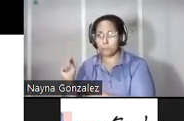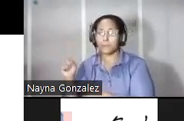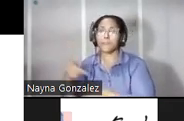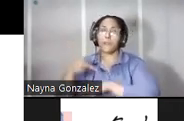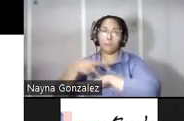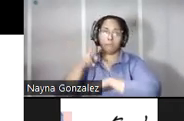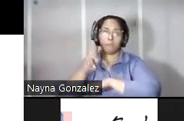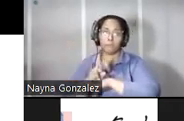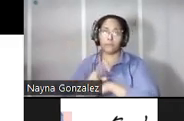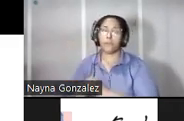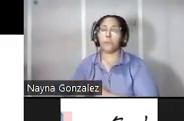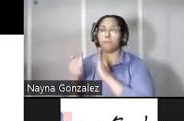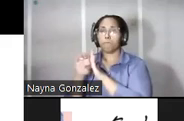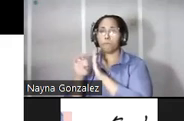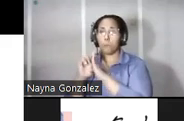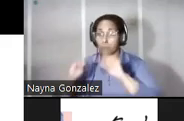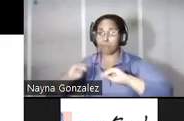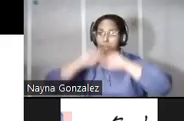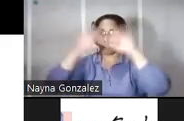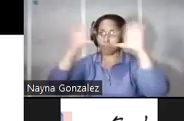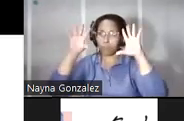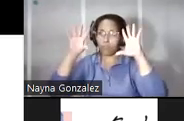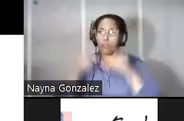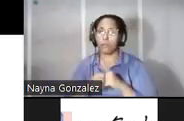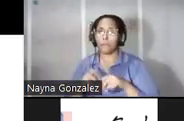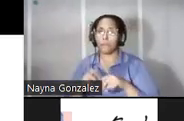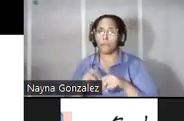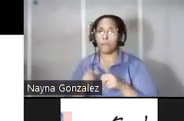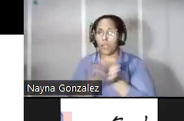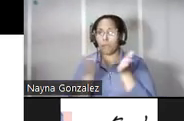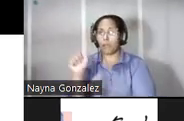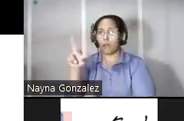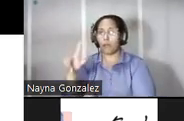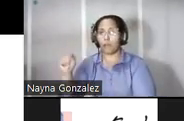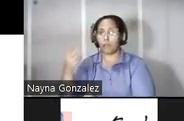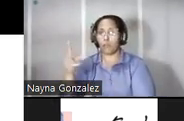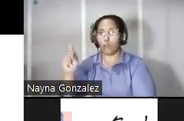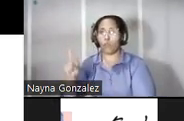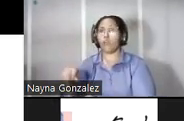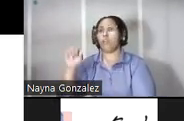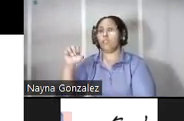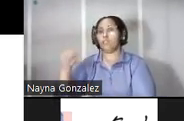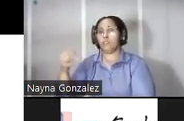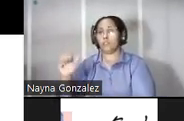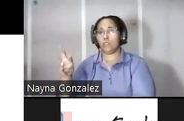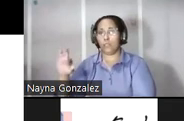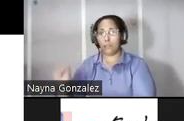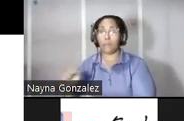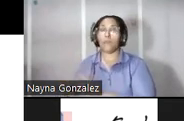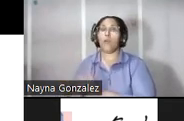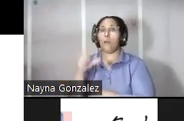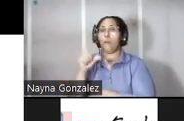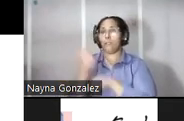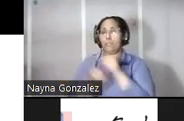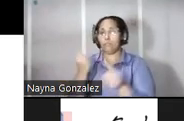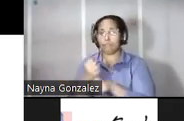claro ejemplo se menciona en el libro de Arthur James, que por aquí está la portada, 20 Years in Puerto